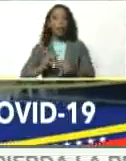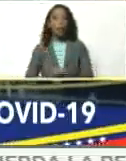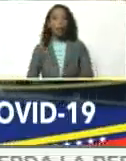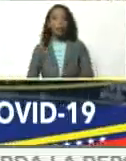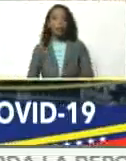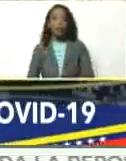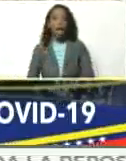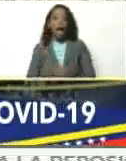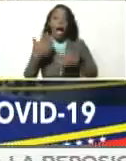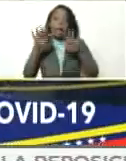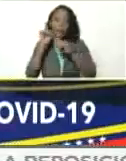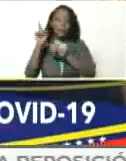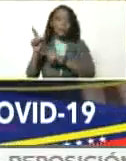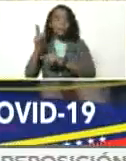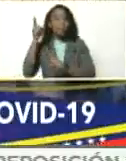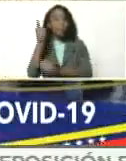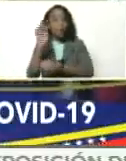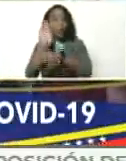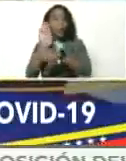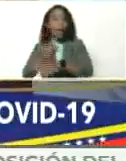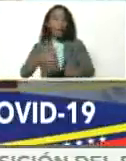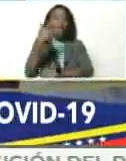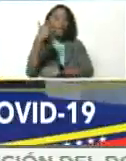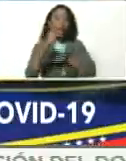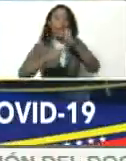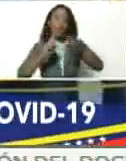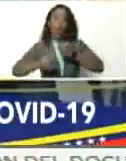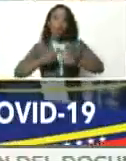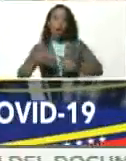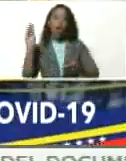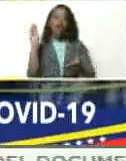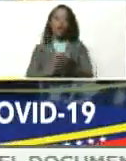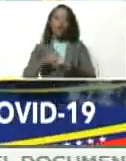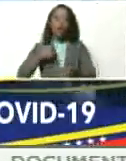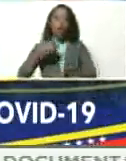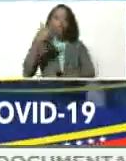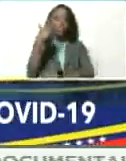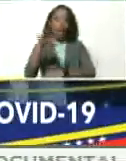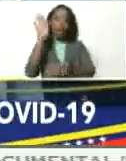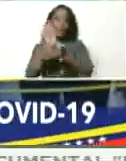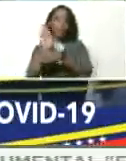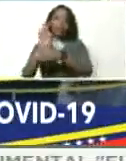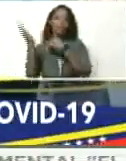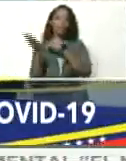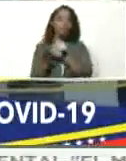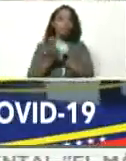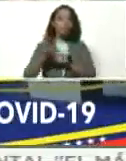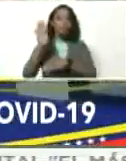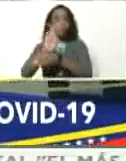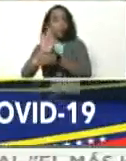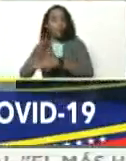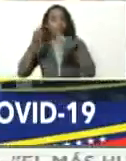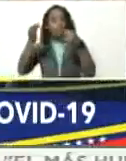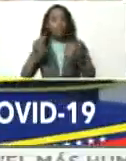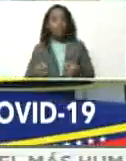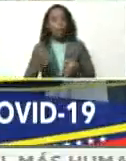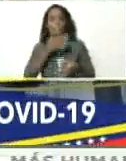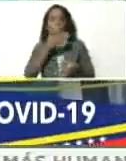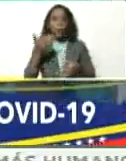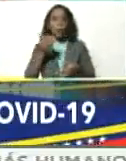Así que hay que cuidarse. Lo primero, decía tres cosas, vuelvo a retomar. Tres cosas, cuidarse, cuidarse bien, cuidarse, cuidarse. Es lo